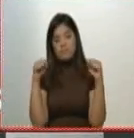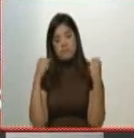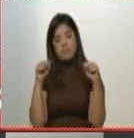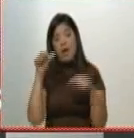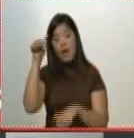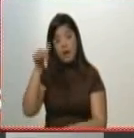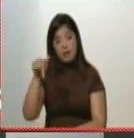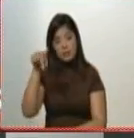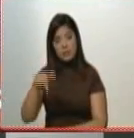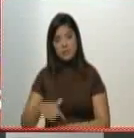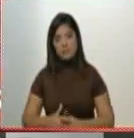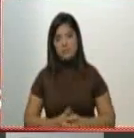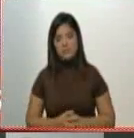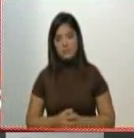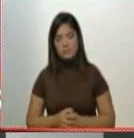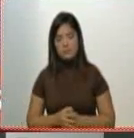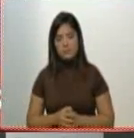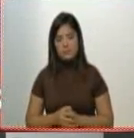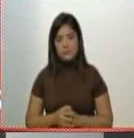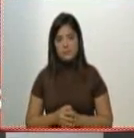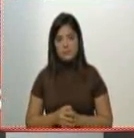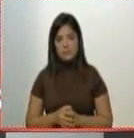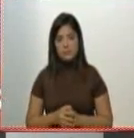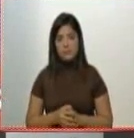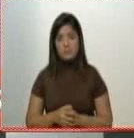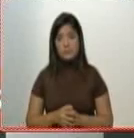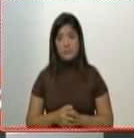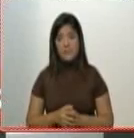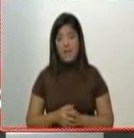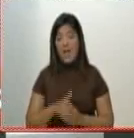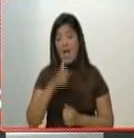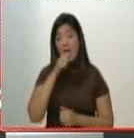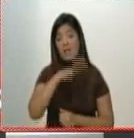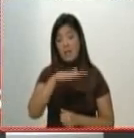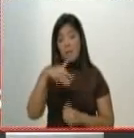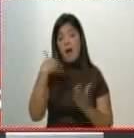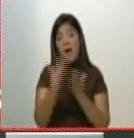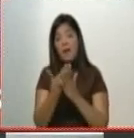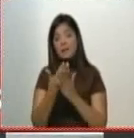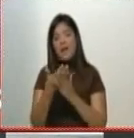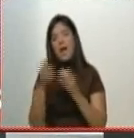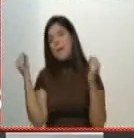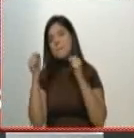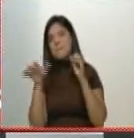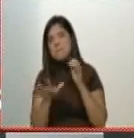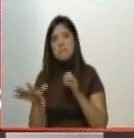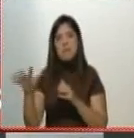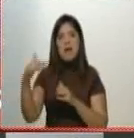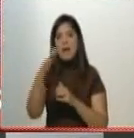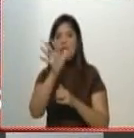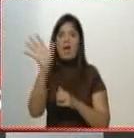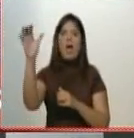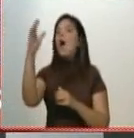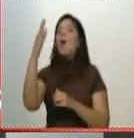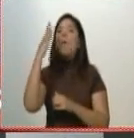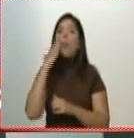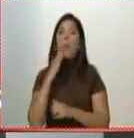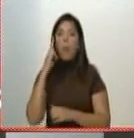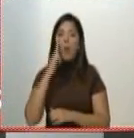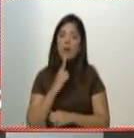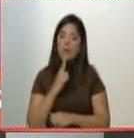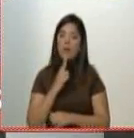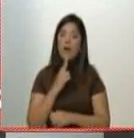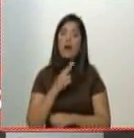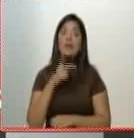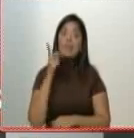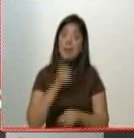aquí, desde la altura del mar hasta la altura del Pico Bolívar, donde nos toque entrenar nuestros atletas